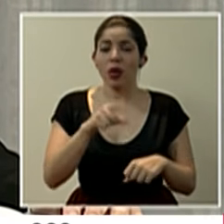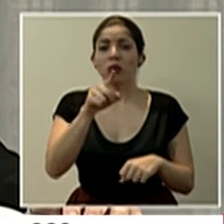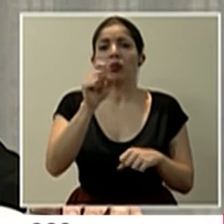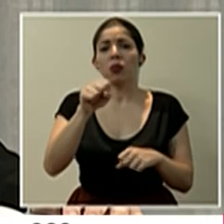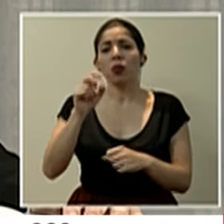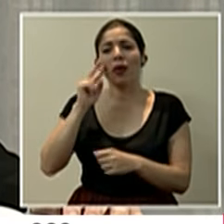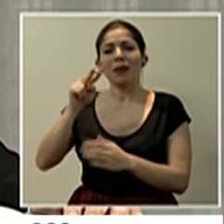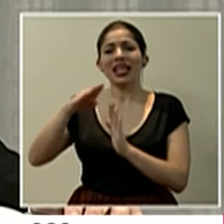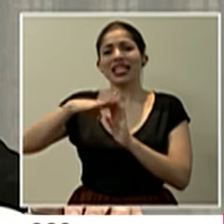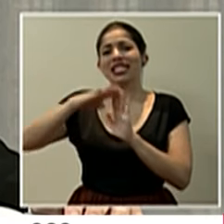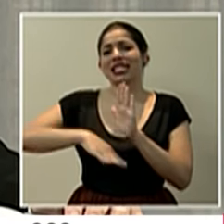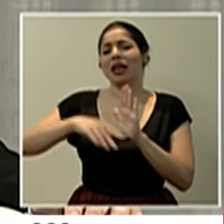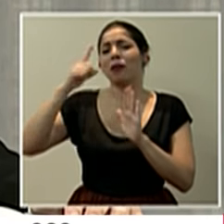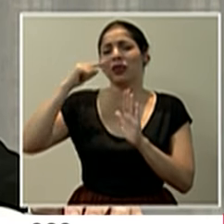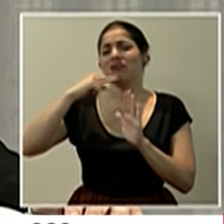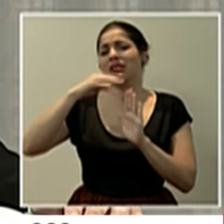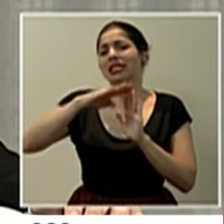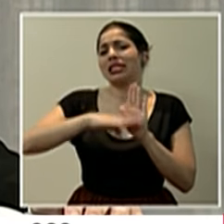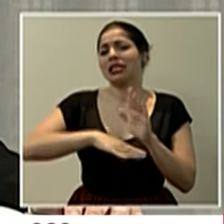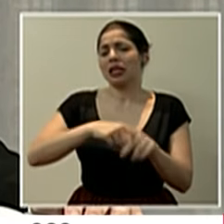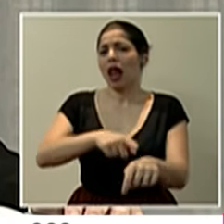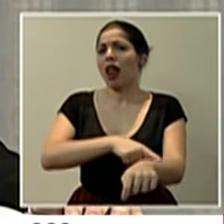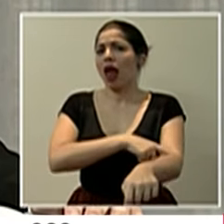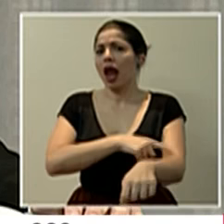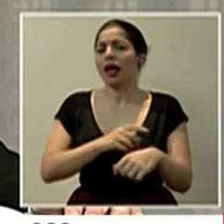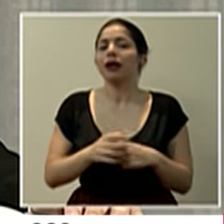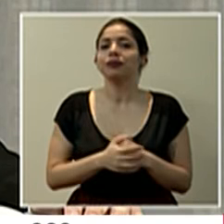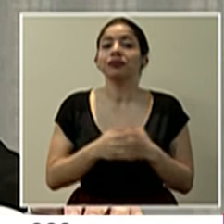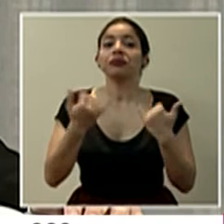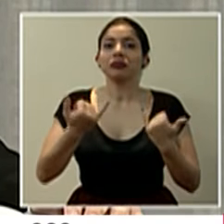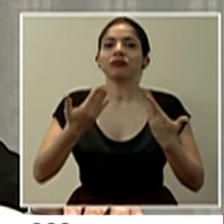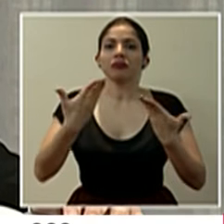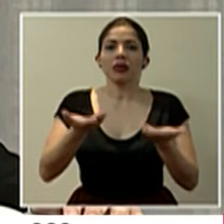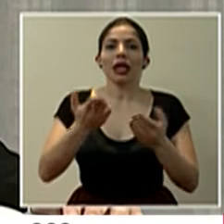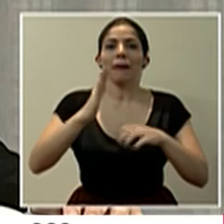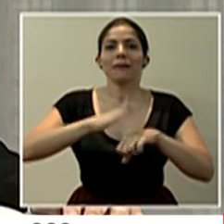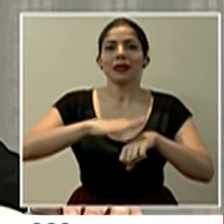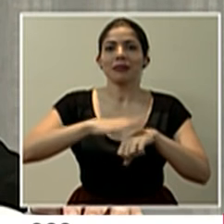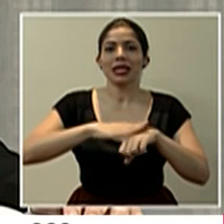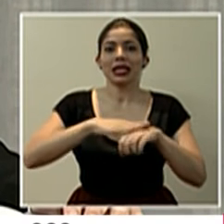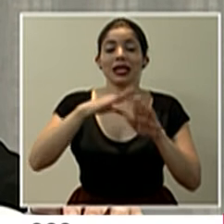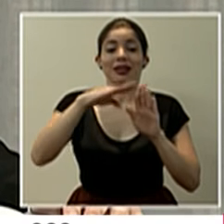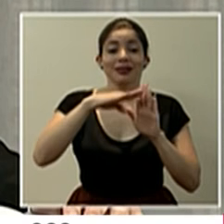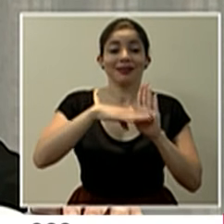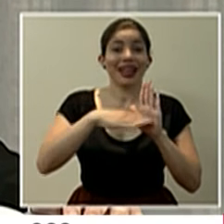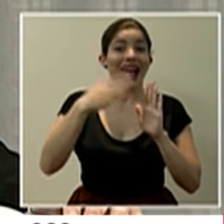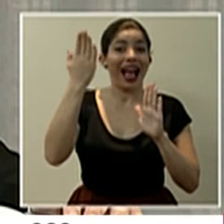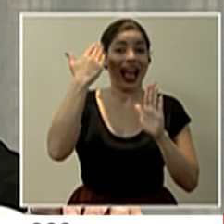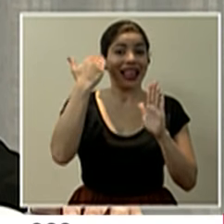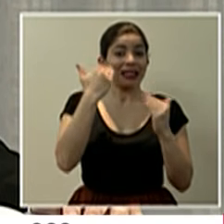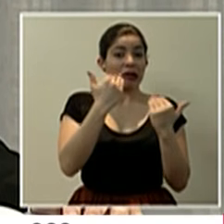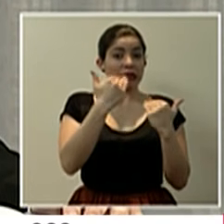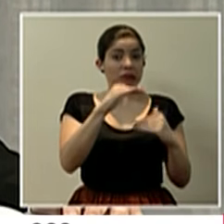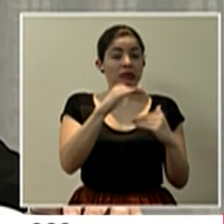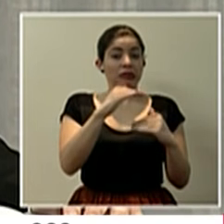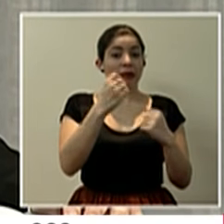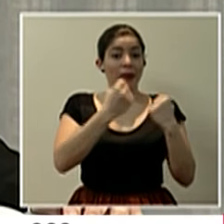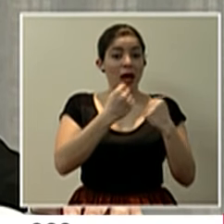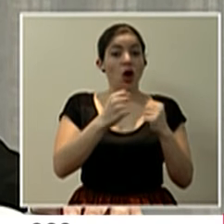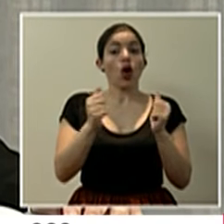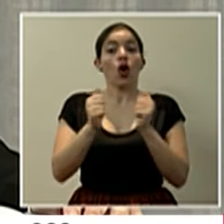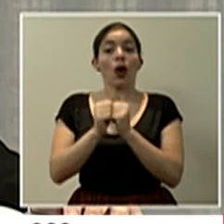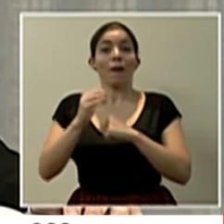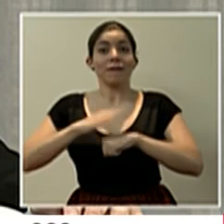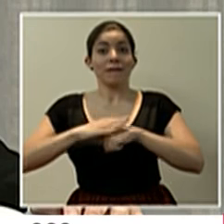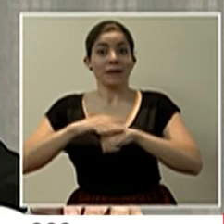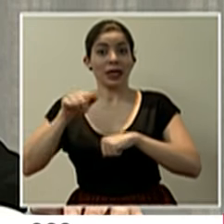consultar la lista porque es muy, muy extensa, que ya se permitiría dentro de las mismas excepciones que se habían establecido a la restricción,